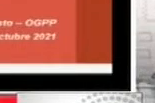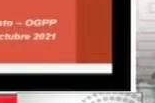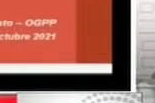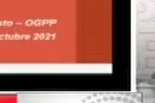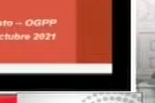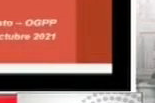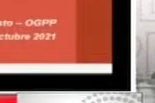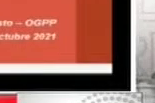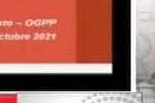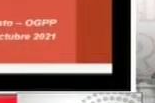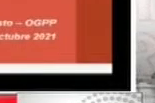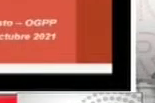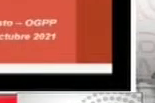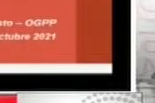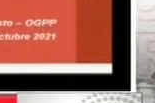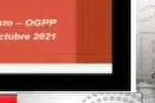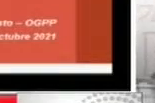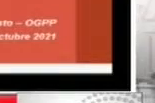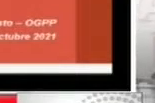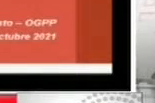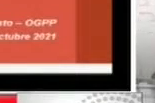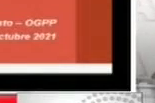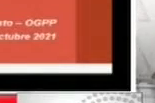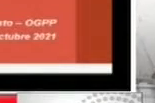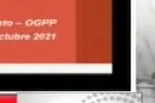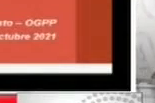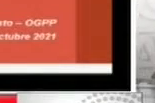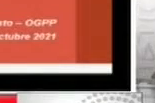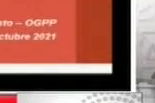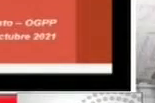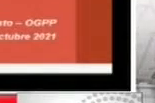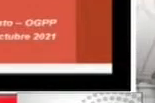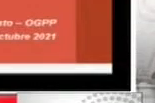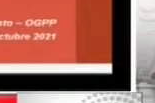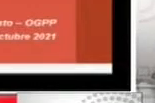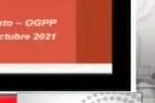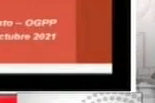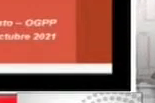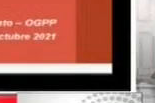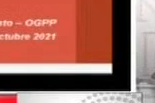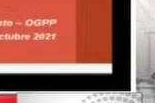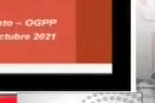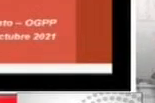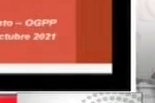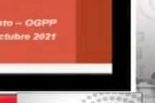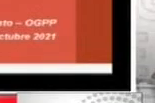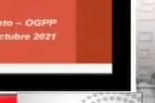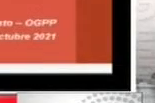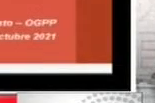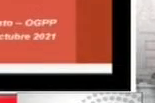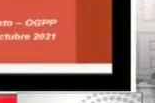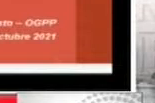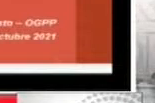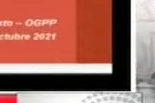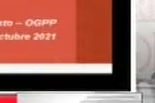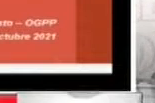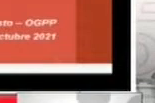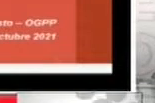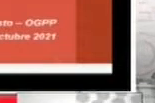de ejecución que tenemos al año 2021 y el presupuesto y la